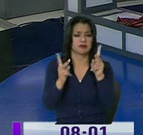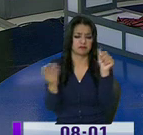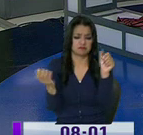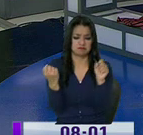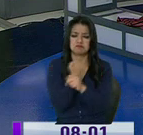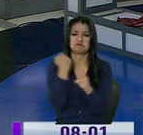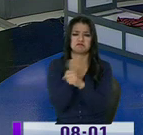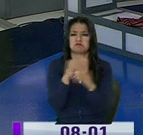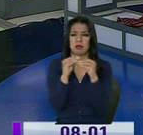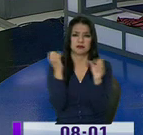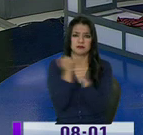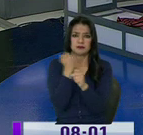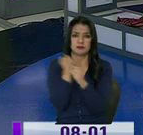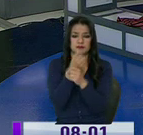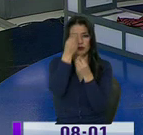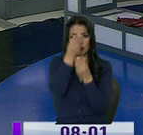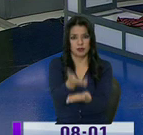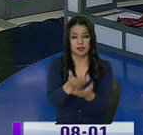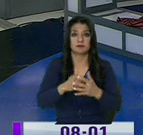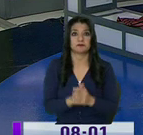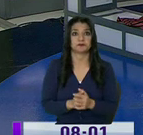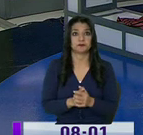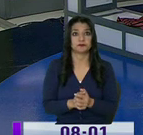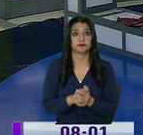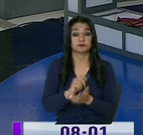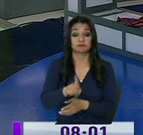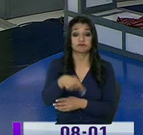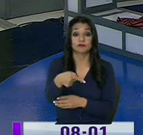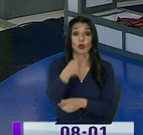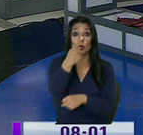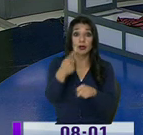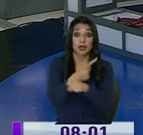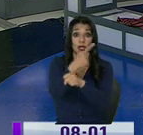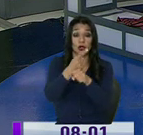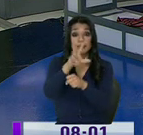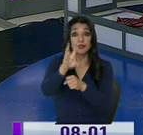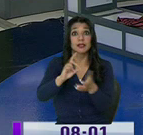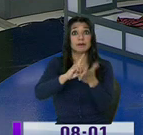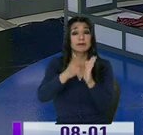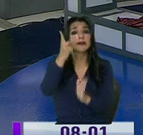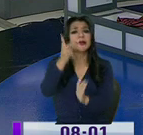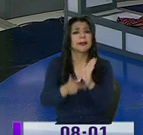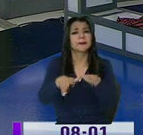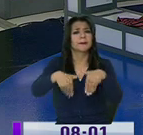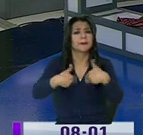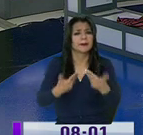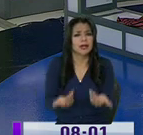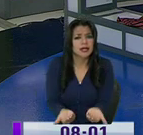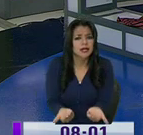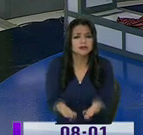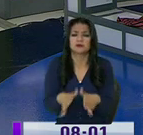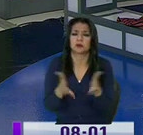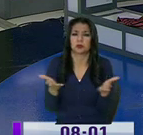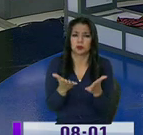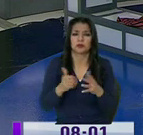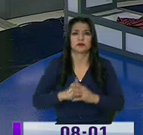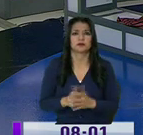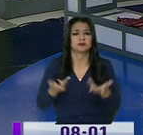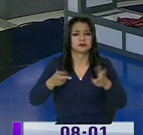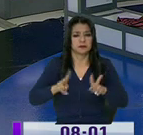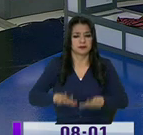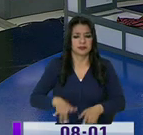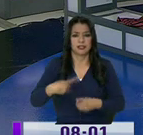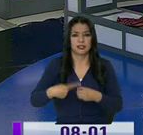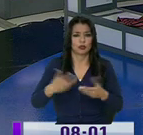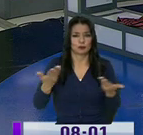Y claro, vamos a contarles por la próxima hora y media los hechos. Lo que ha pasado. Y de, claro, hablar también de nuestra ciudad.